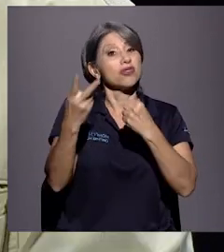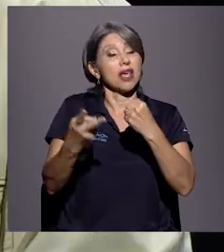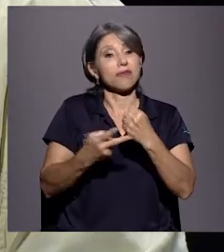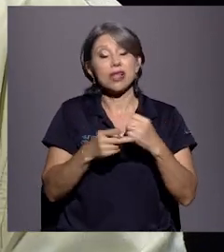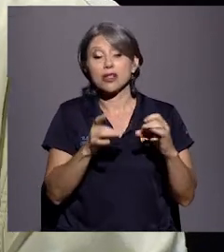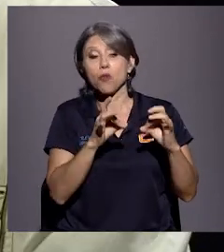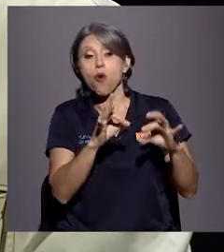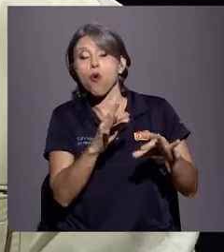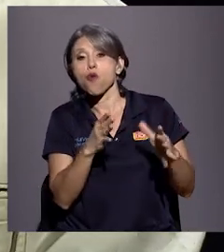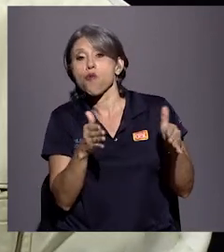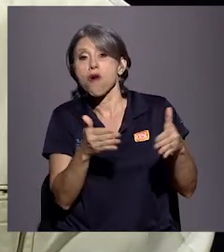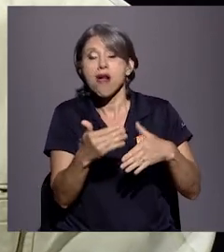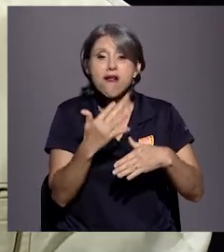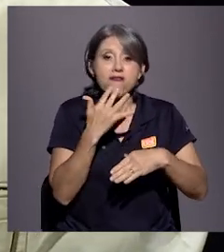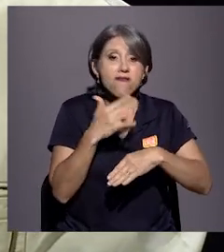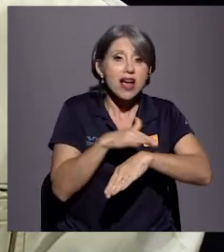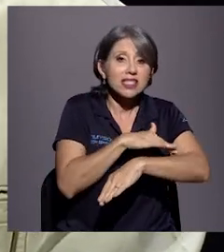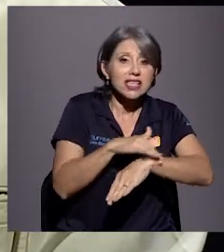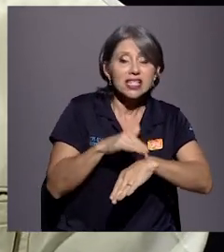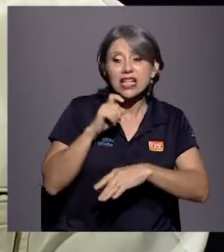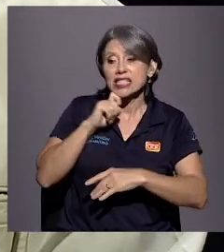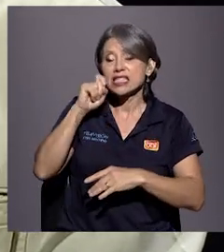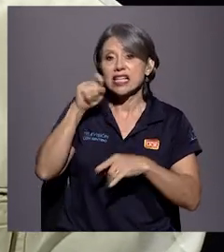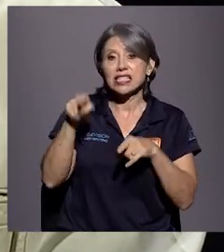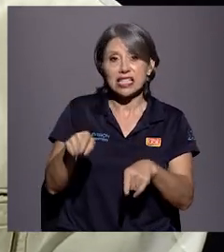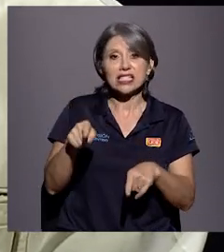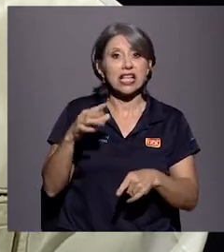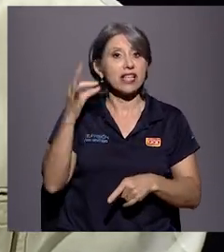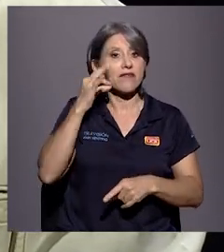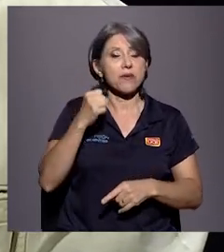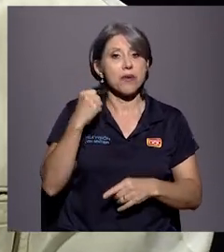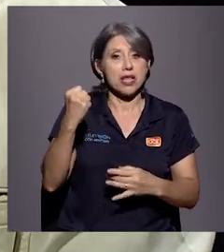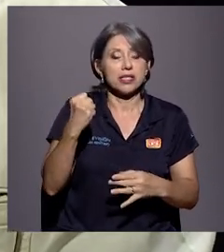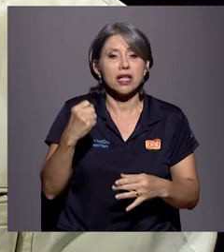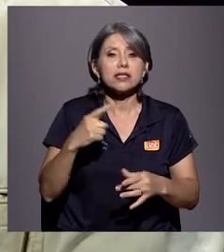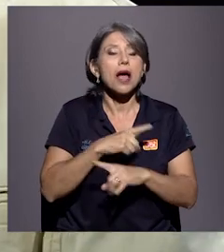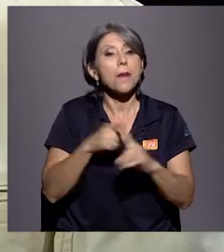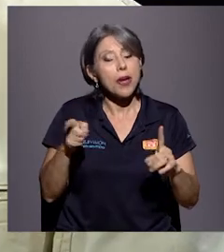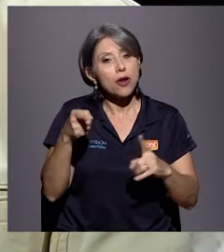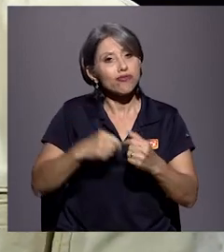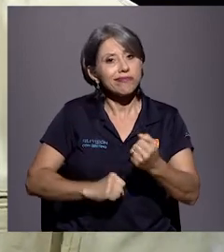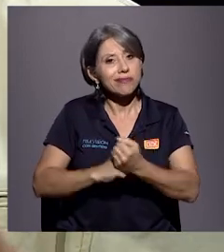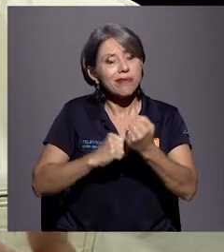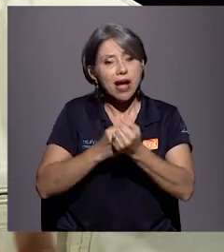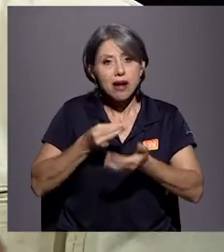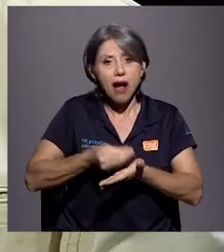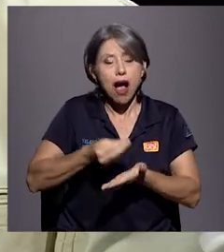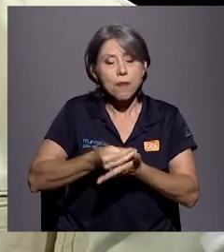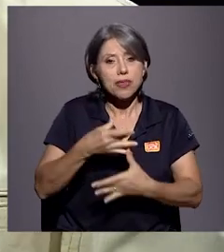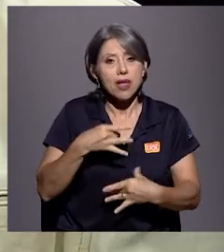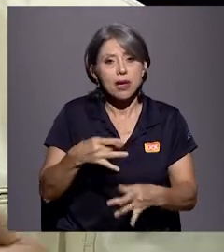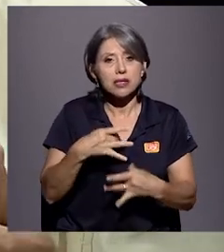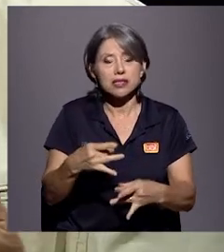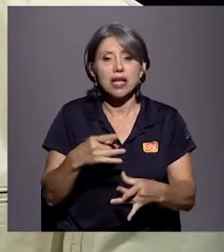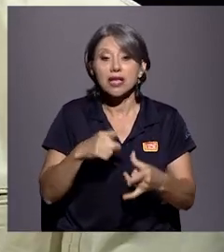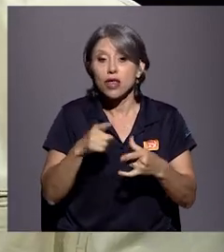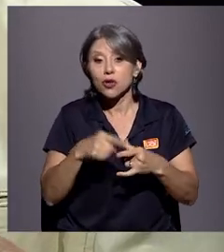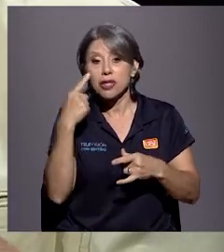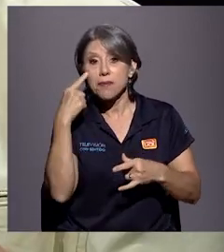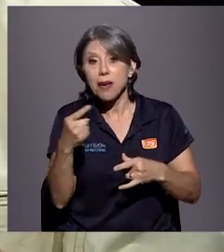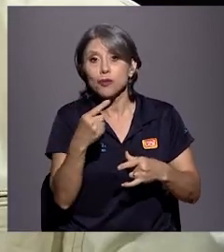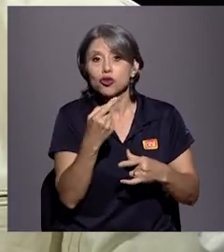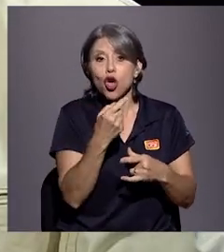Y el movimiento feminista, por veces, ha sido también racista y procapitalista, o sea, la resistencia ha